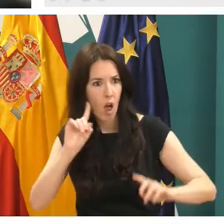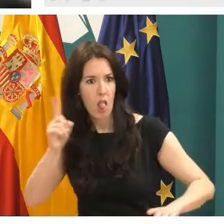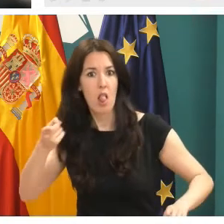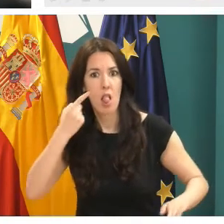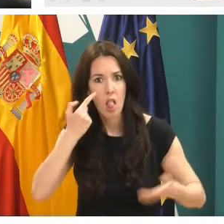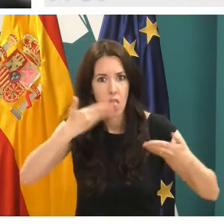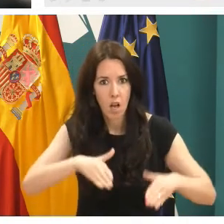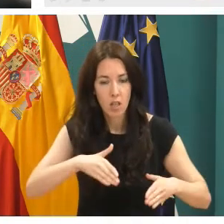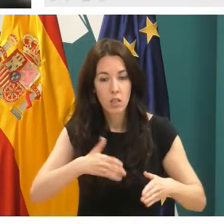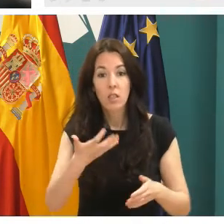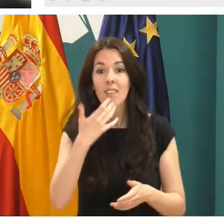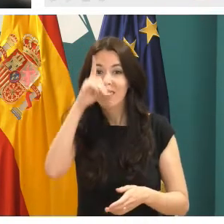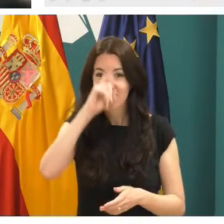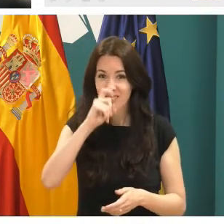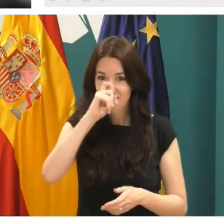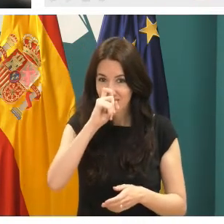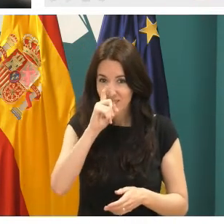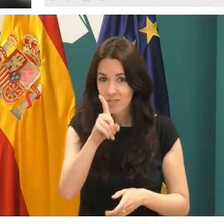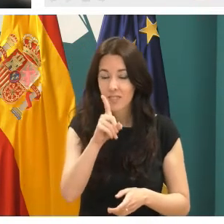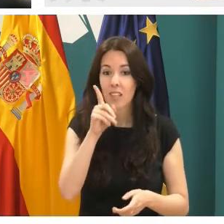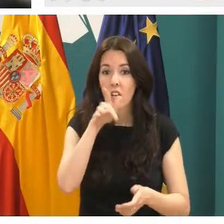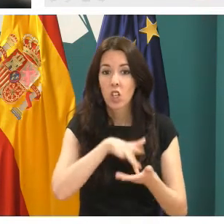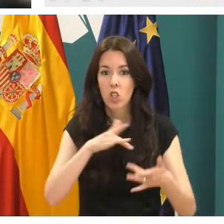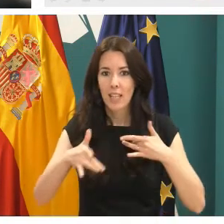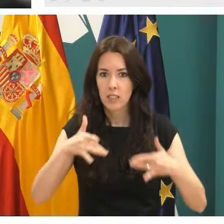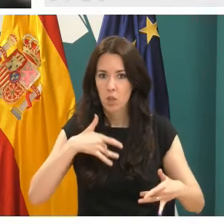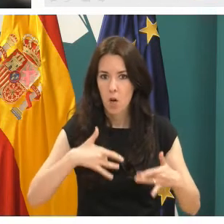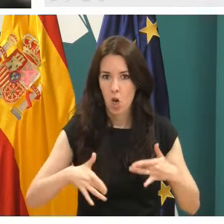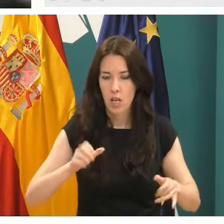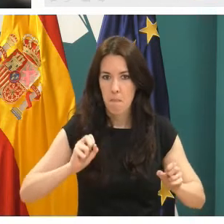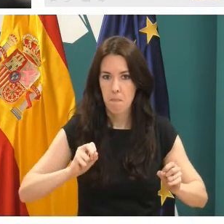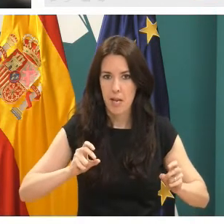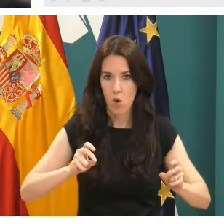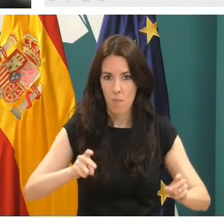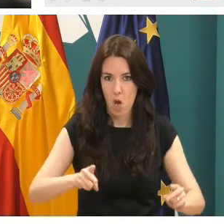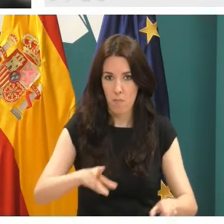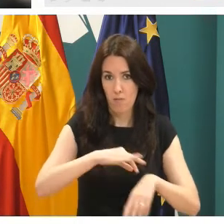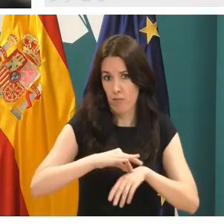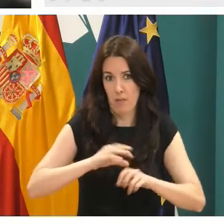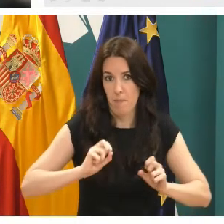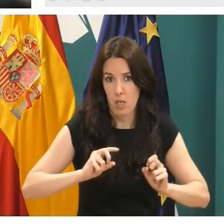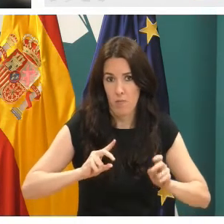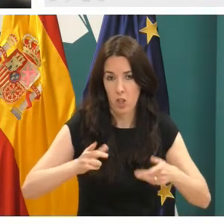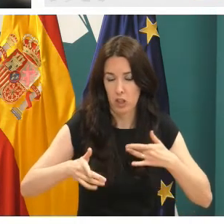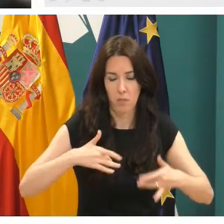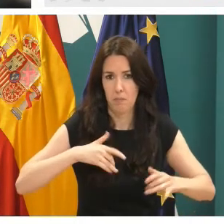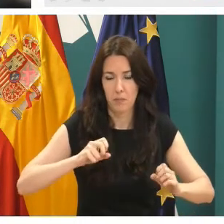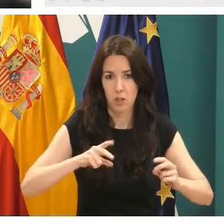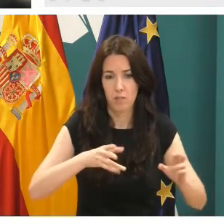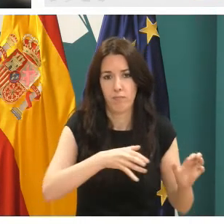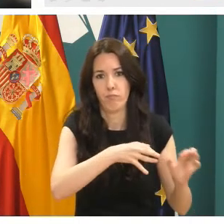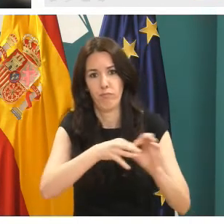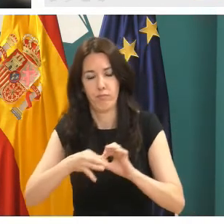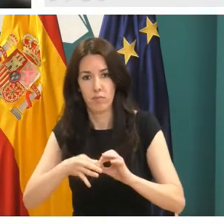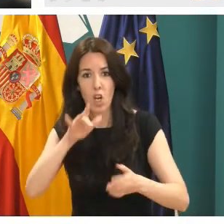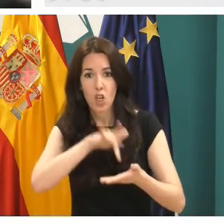sentido, recordar que cuando aumenta la sintomatología de la enfermedad, va a haber una correlación con un